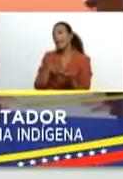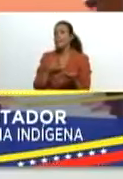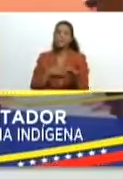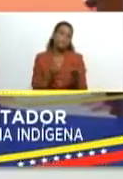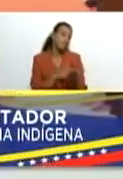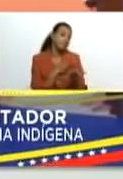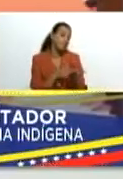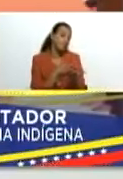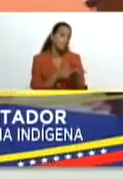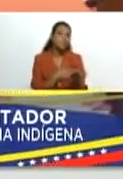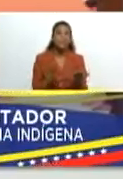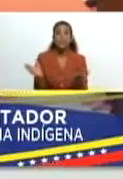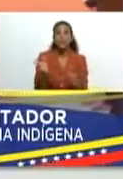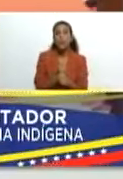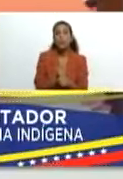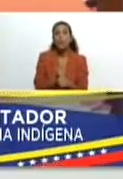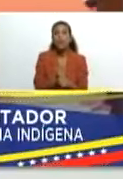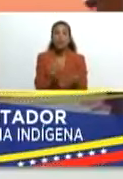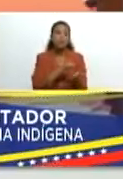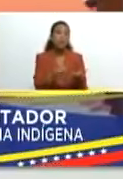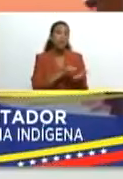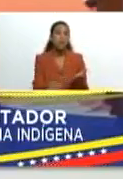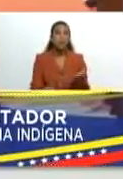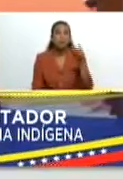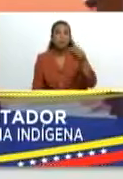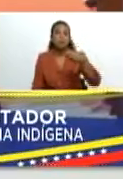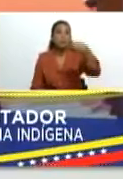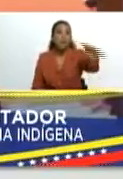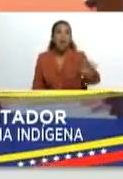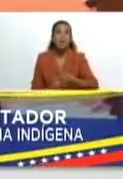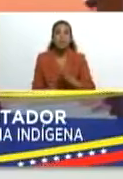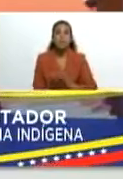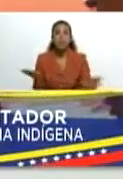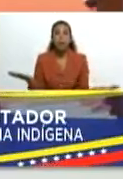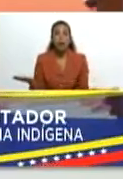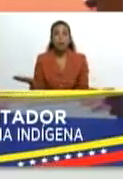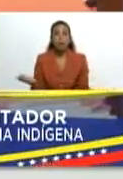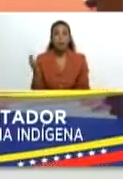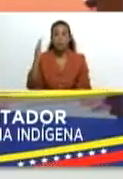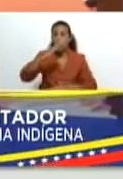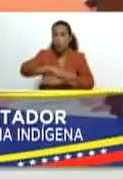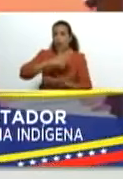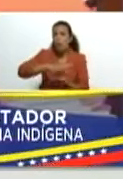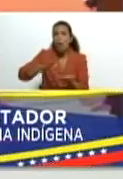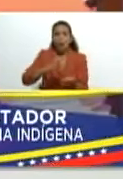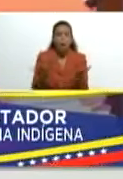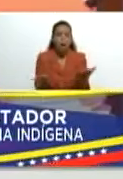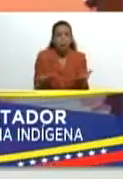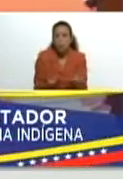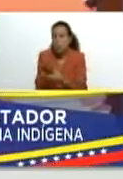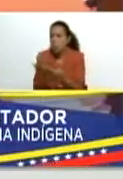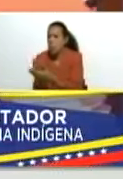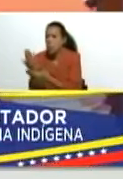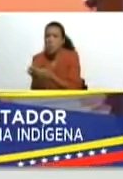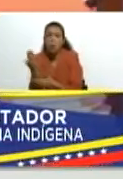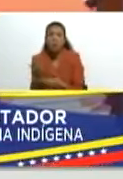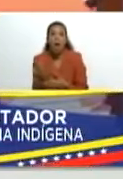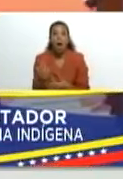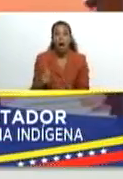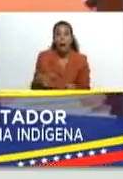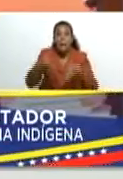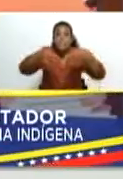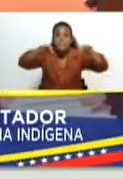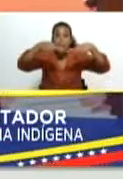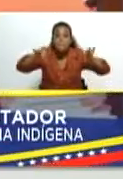de conseguir el papel y la tinta para editarlo. Eso es importante. Parimos el